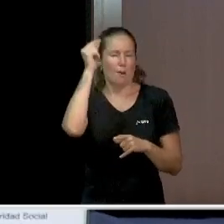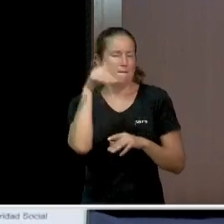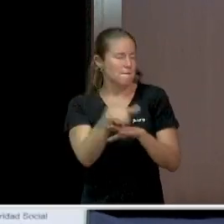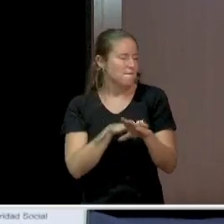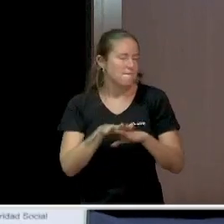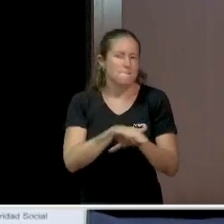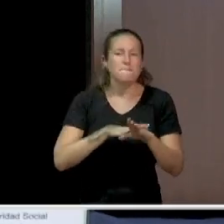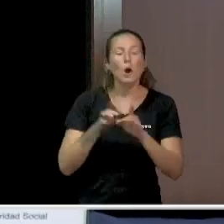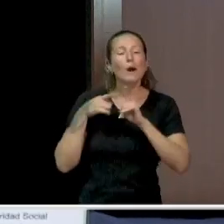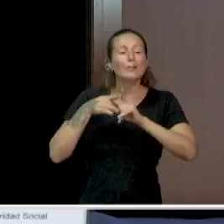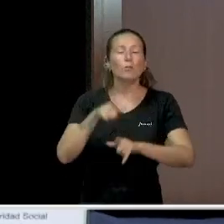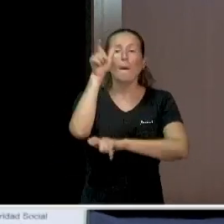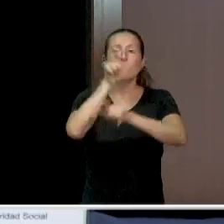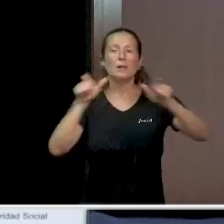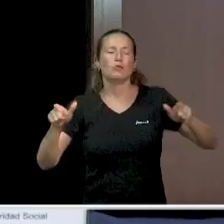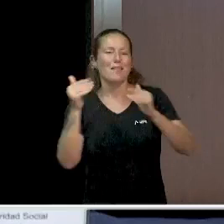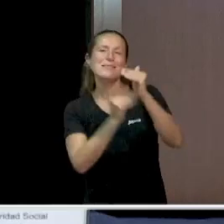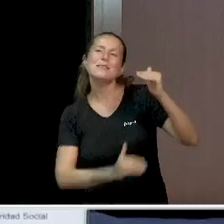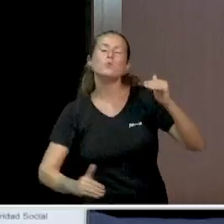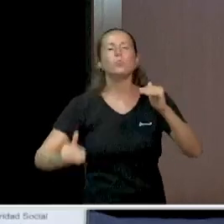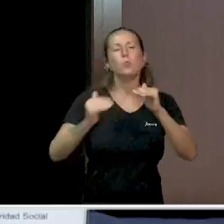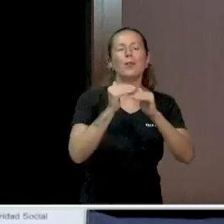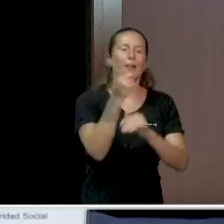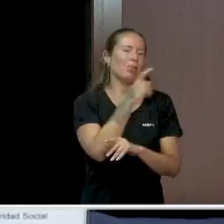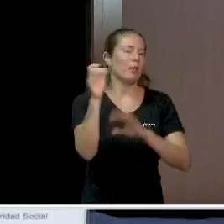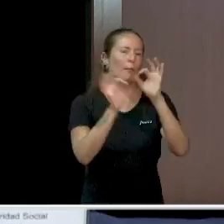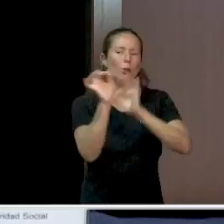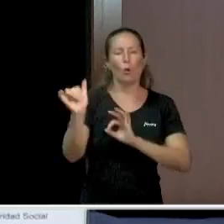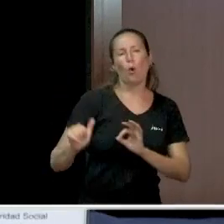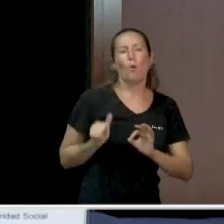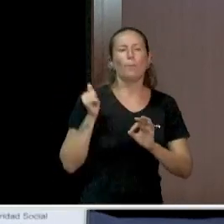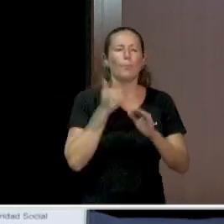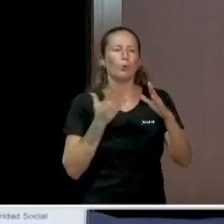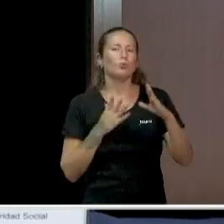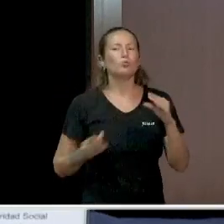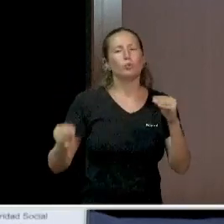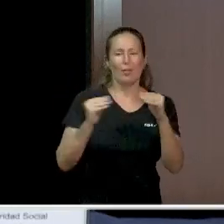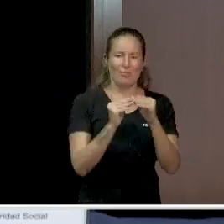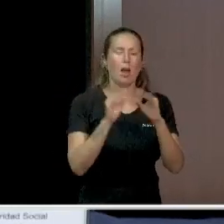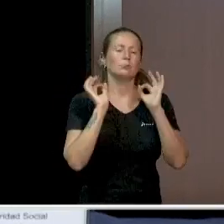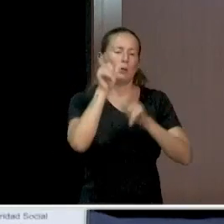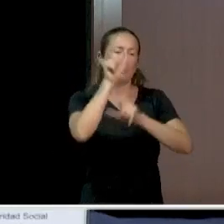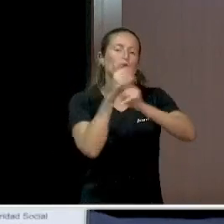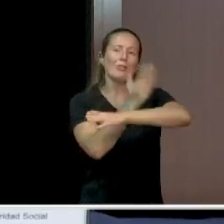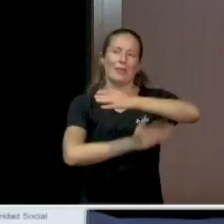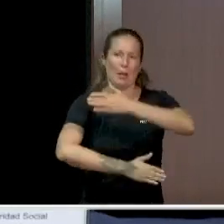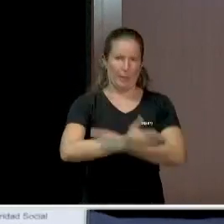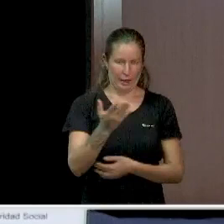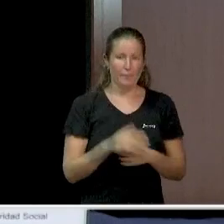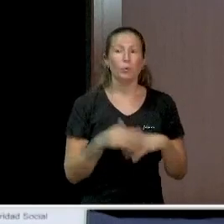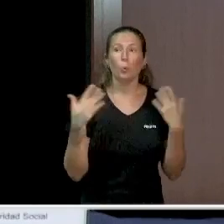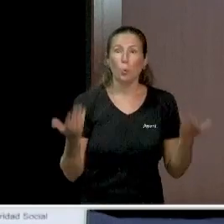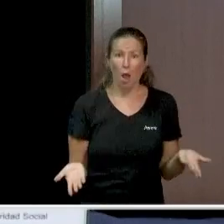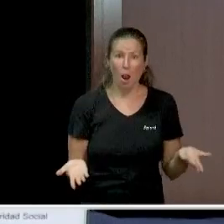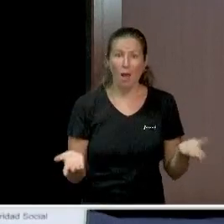la emancipación y de la igualdad absoluta de oportunidades y de inclusión de las personas con discapacidad, que es la